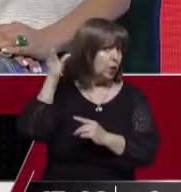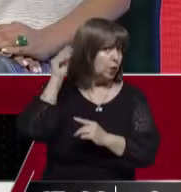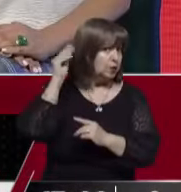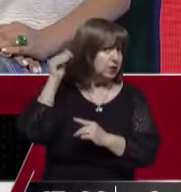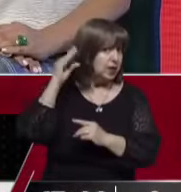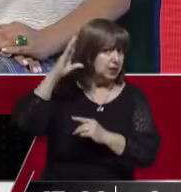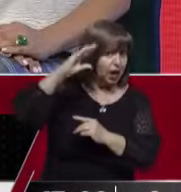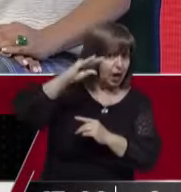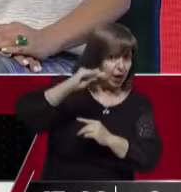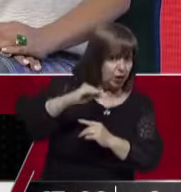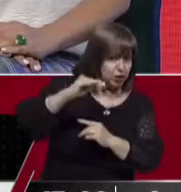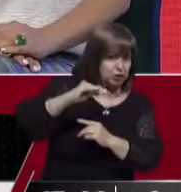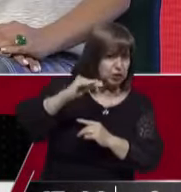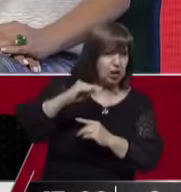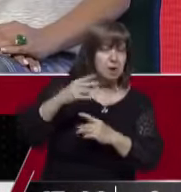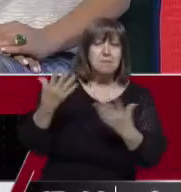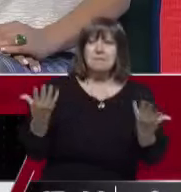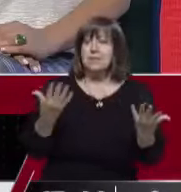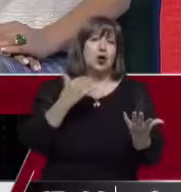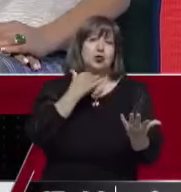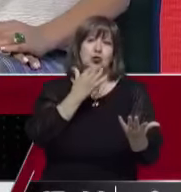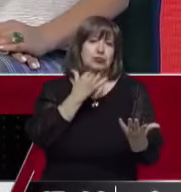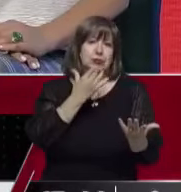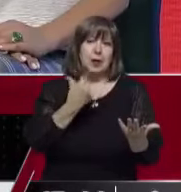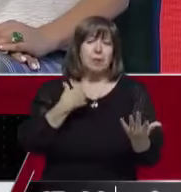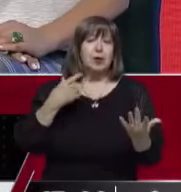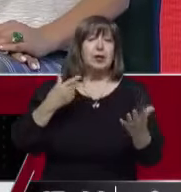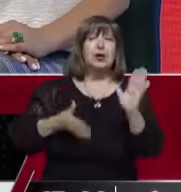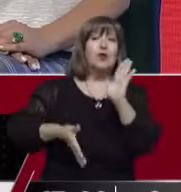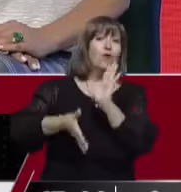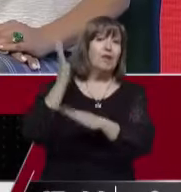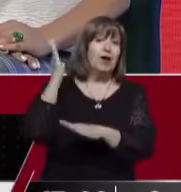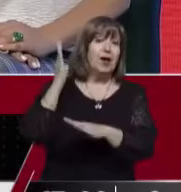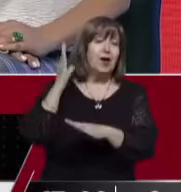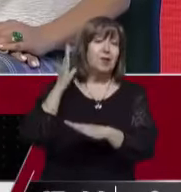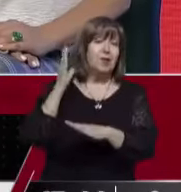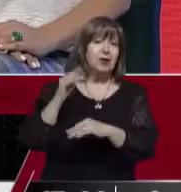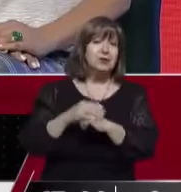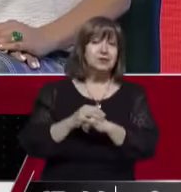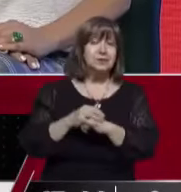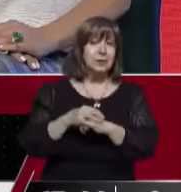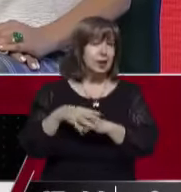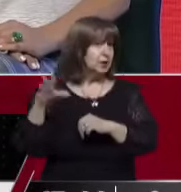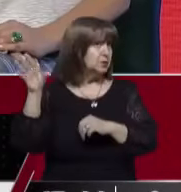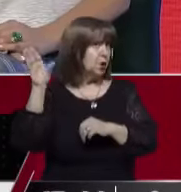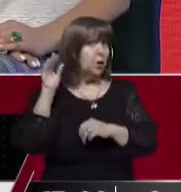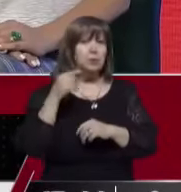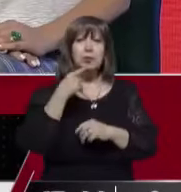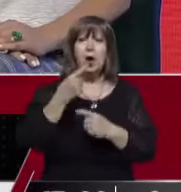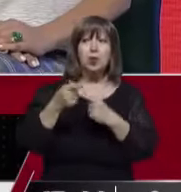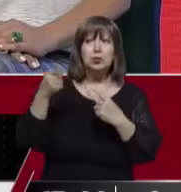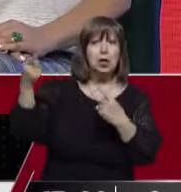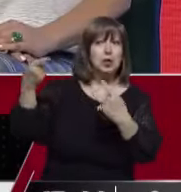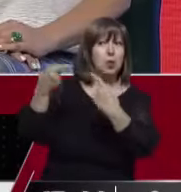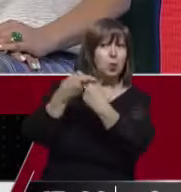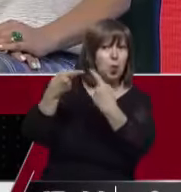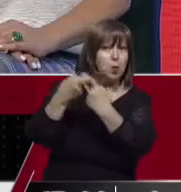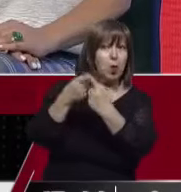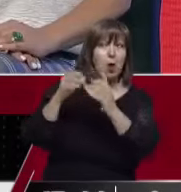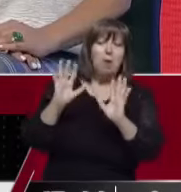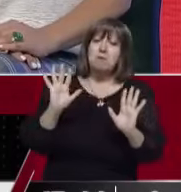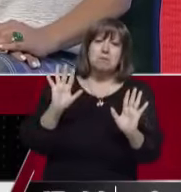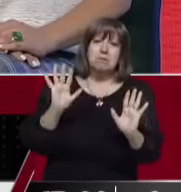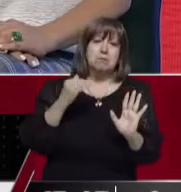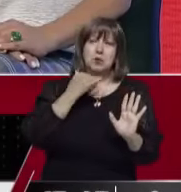previamente sabían que al lado había algunos inconvenientes en la pareja no no si te digo te miento pero la verdad que yo anoche no estaba